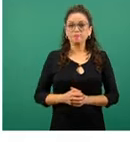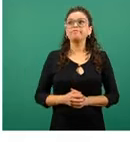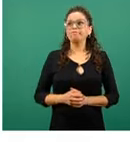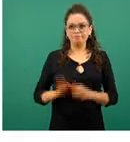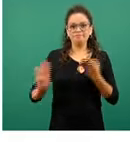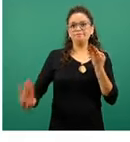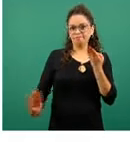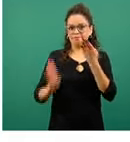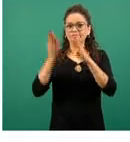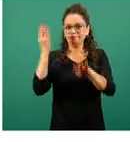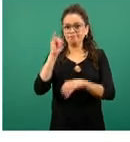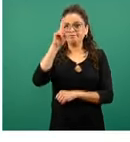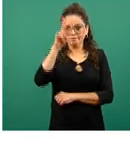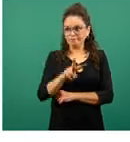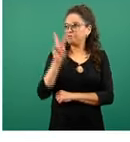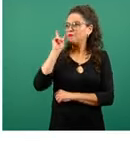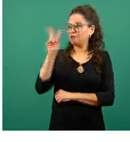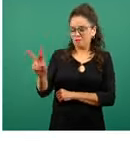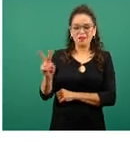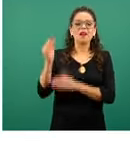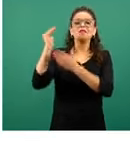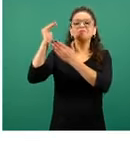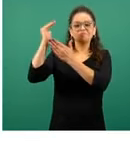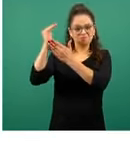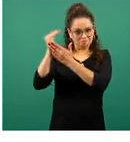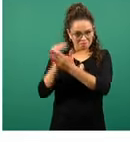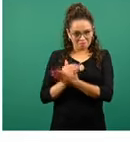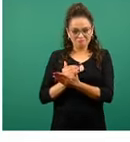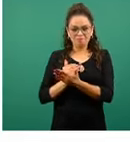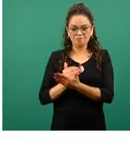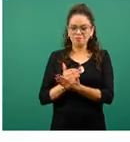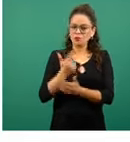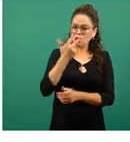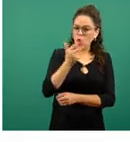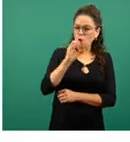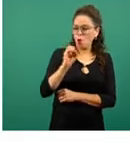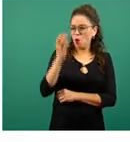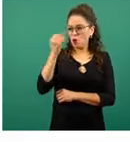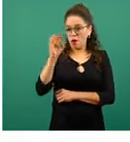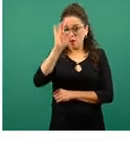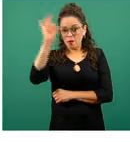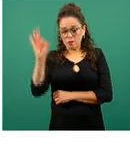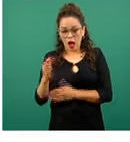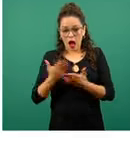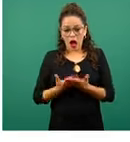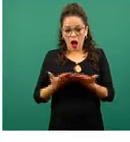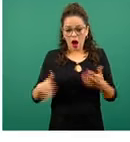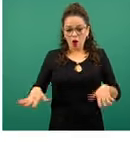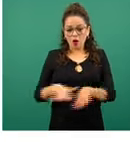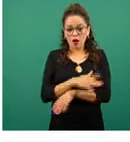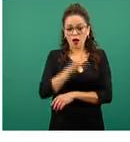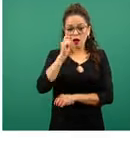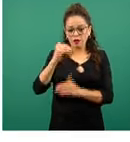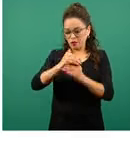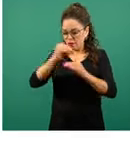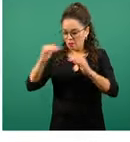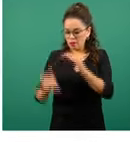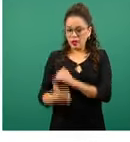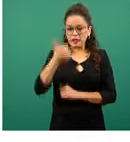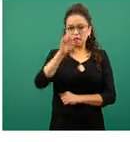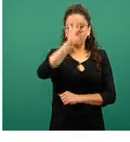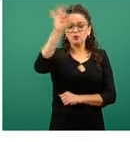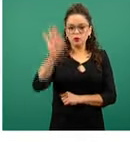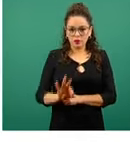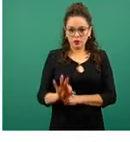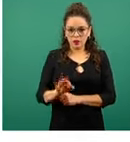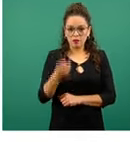mundial también ha disminuido, de valores que estaban entre el 8 y el 9%, ahora se encuentran en un 6%, son los casos